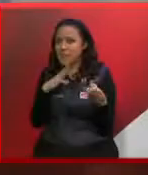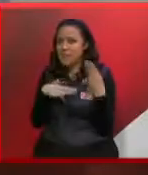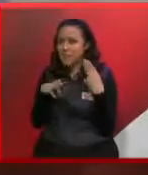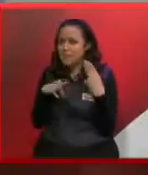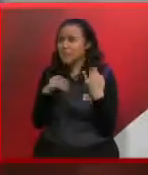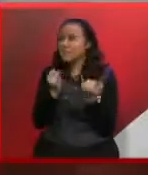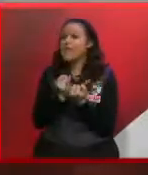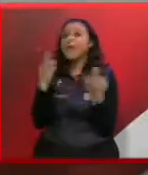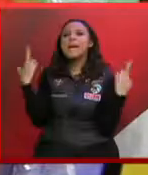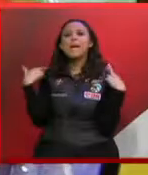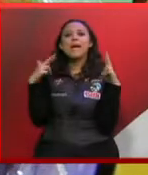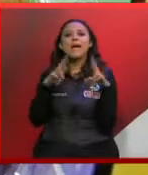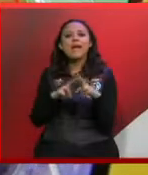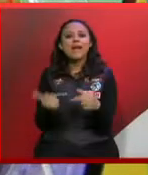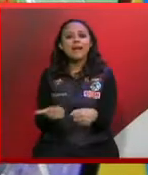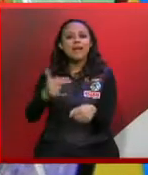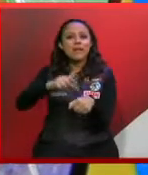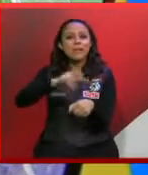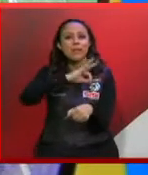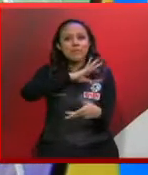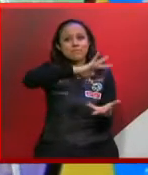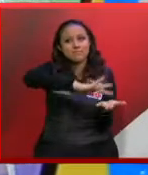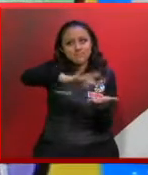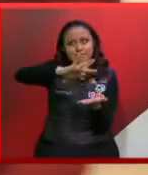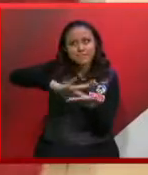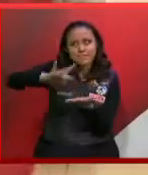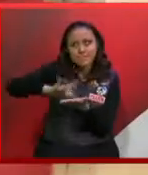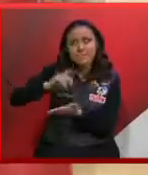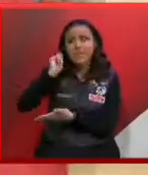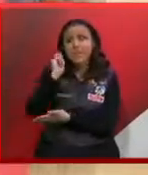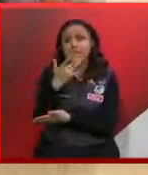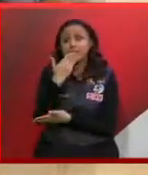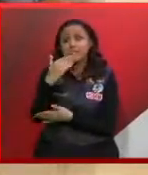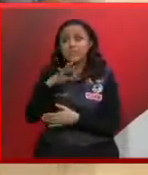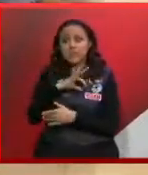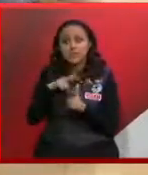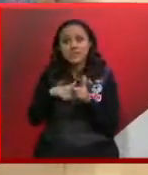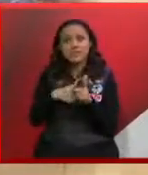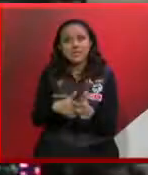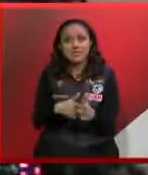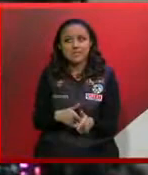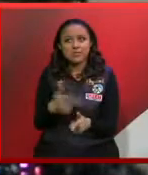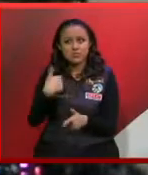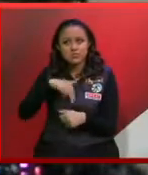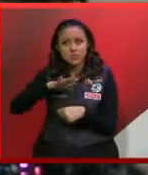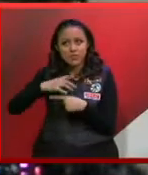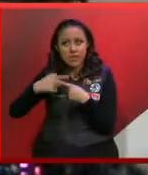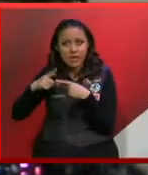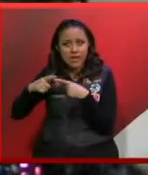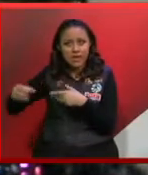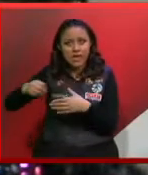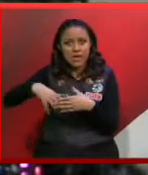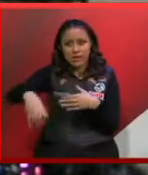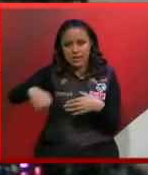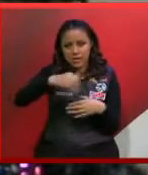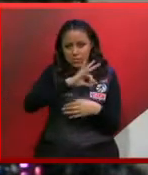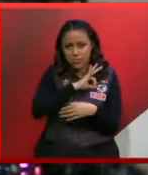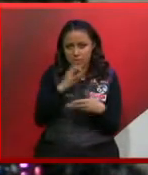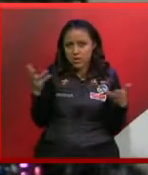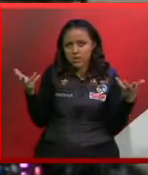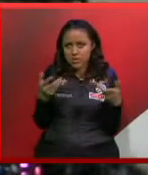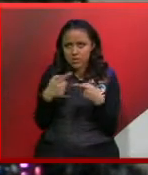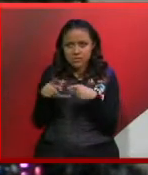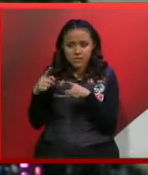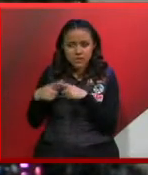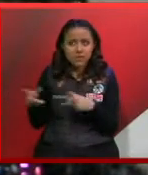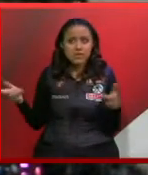pues maestros y administrativos contribuyeron a que esta institución tuviera presencia. Sumarnos a esta campaña, poner nuestro granito de arena y seguir